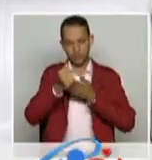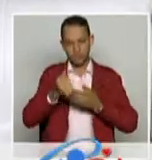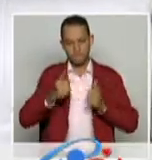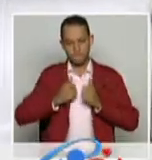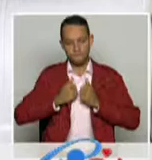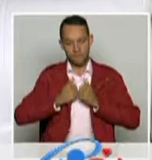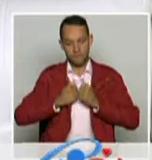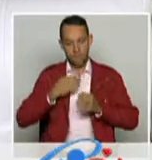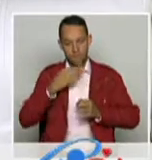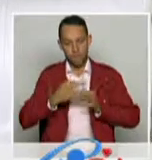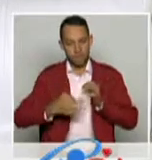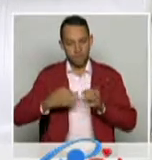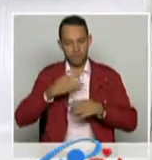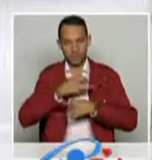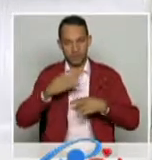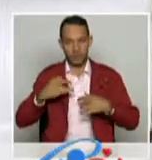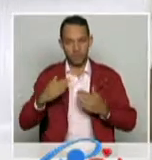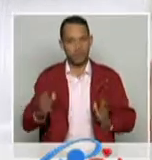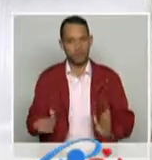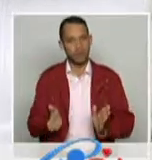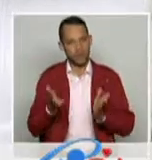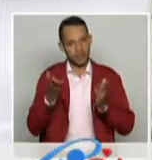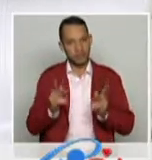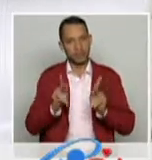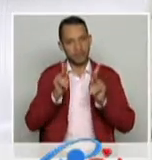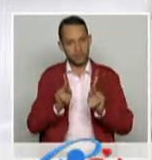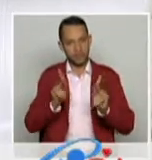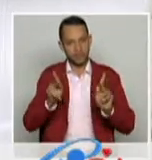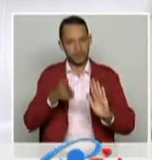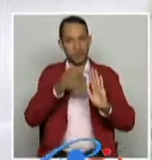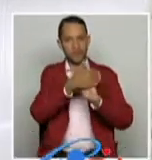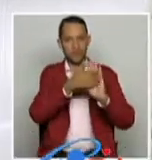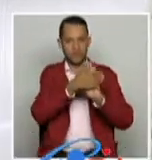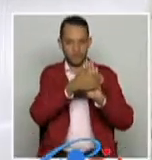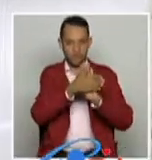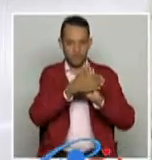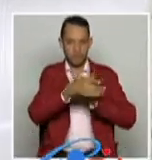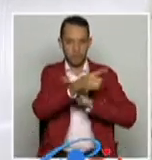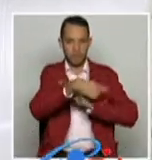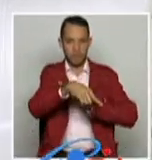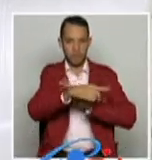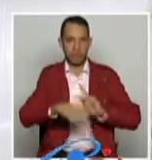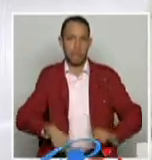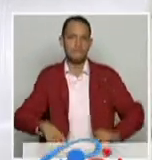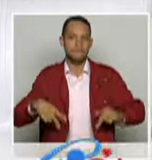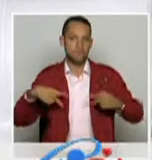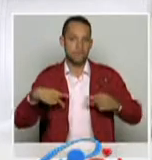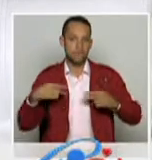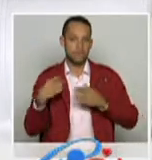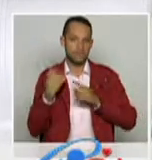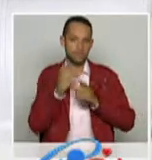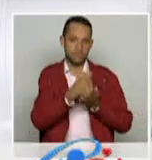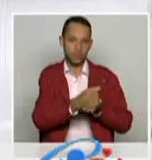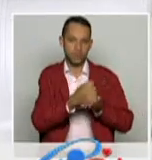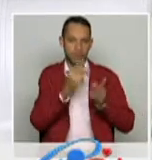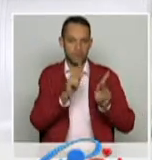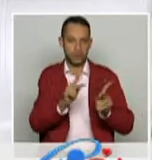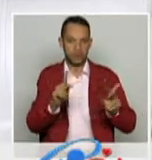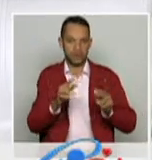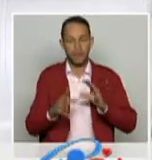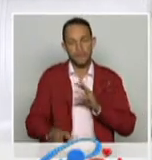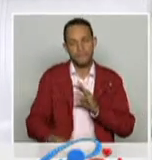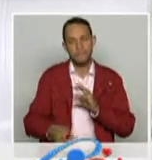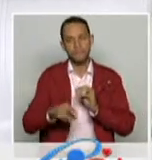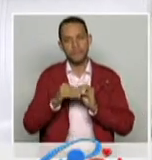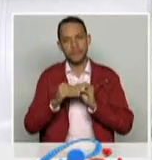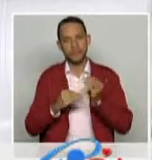y prevención en salud, para contarle tantas cosas buenas e importantes para la vida y para que entendamos que